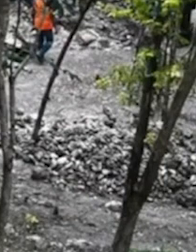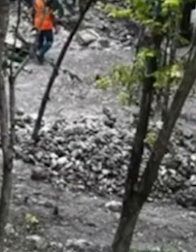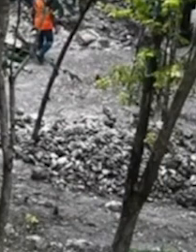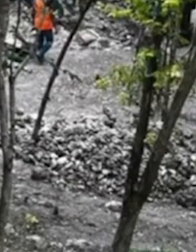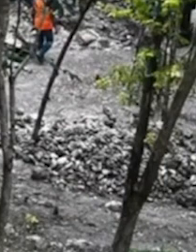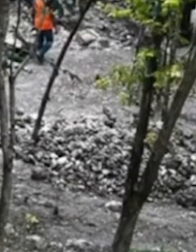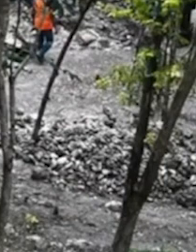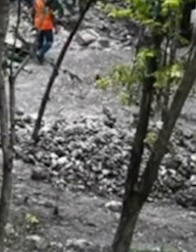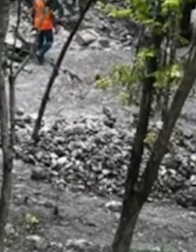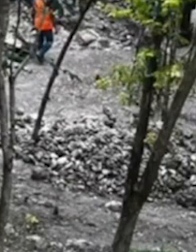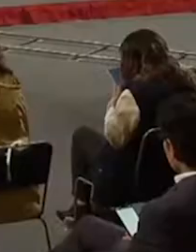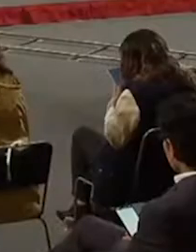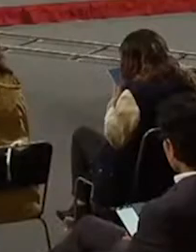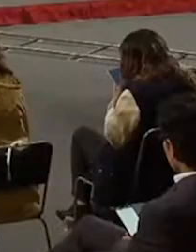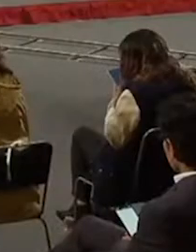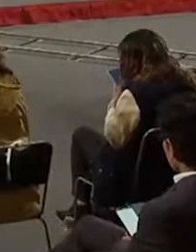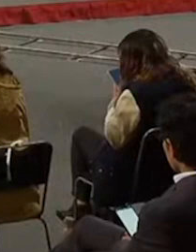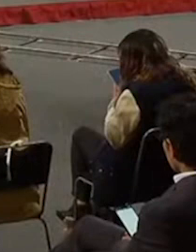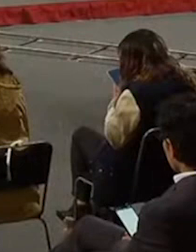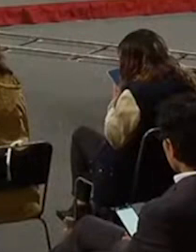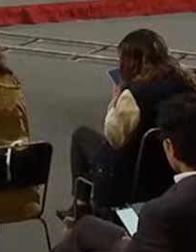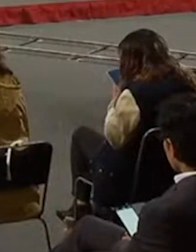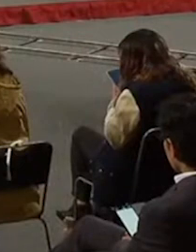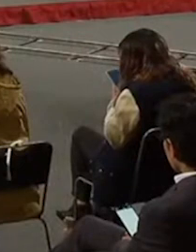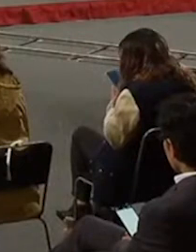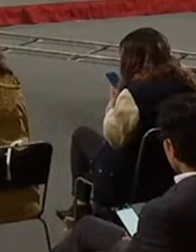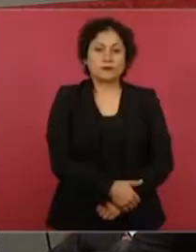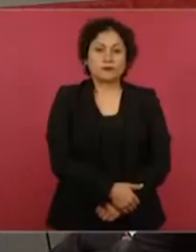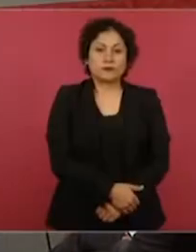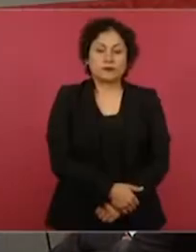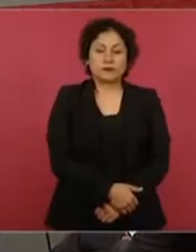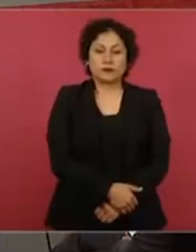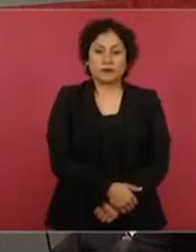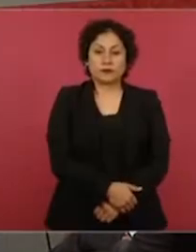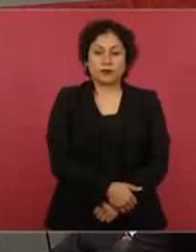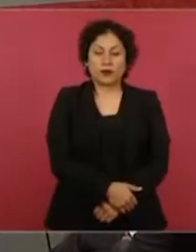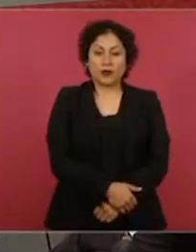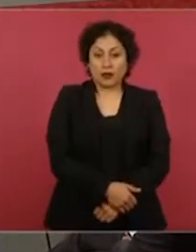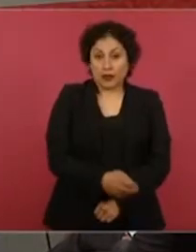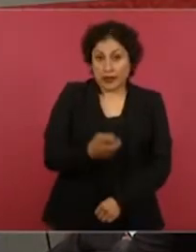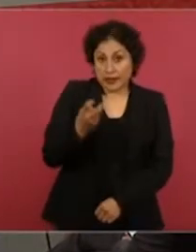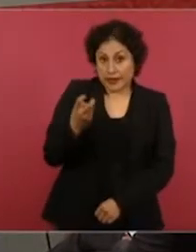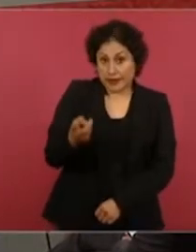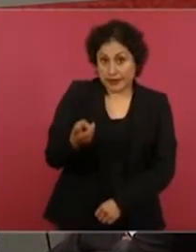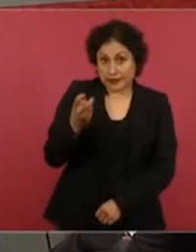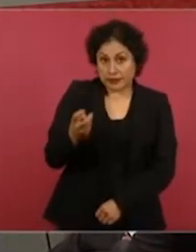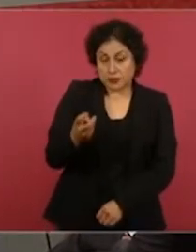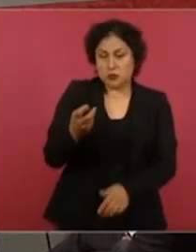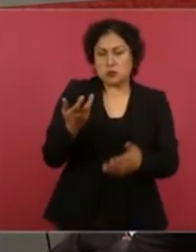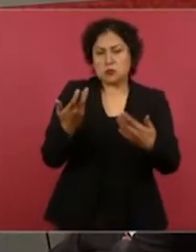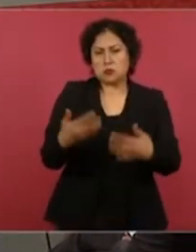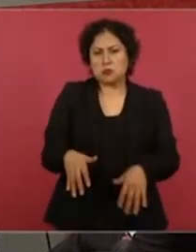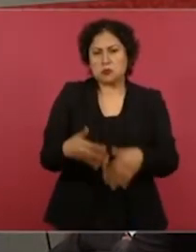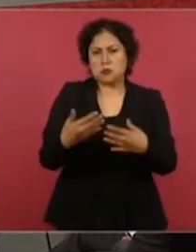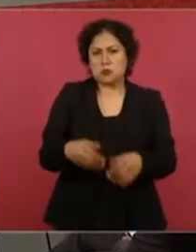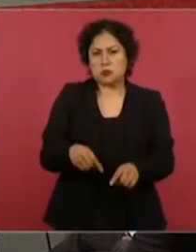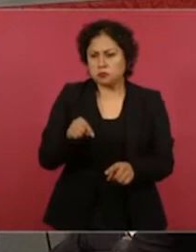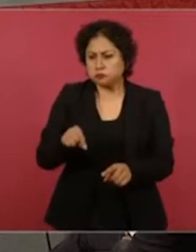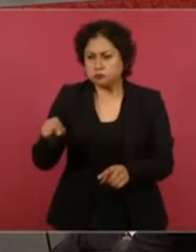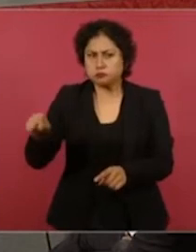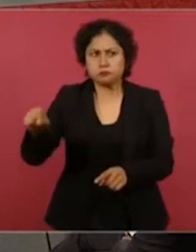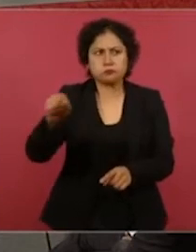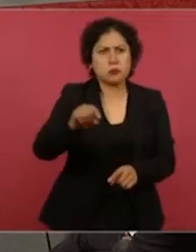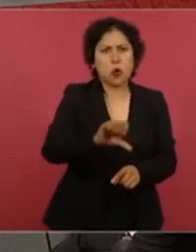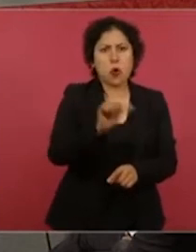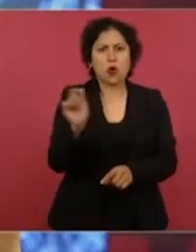la deidad Ejecatl Quetzalcóatl. Se conoce una importante cantidad de estructuras circulares en